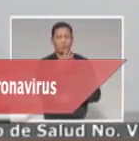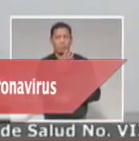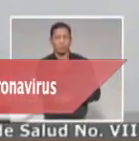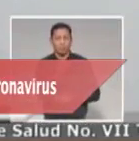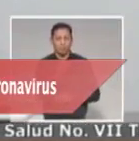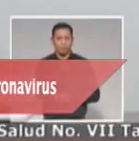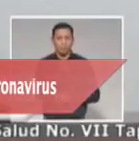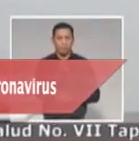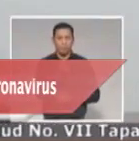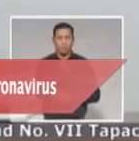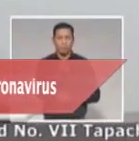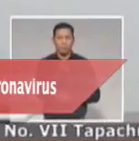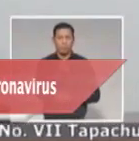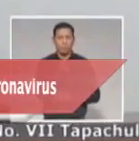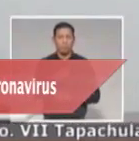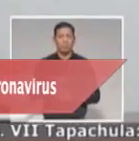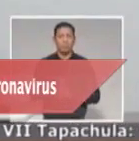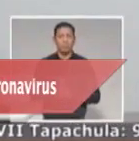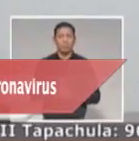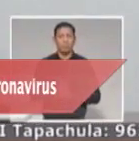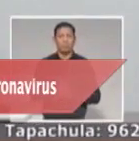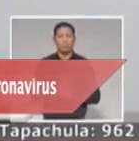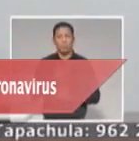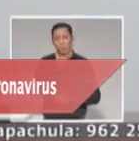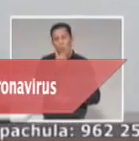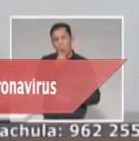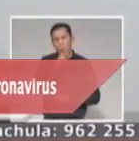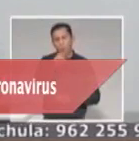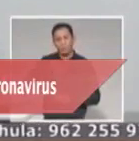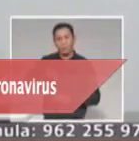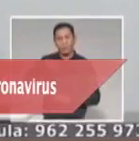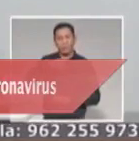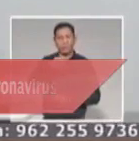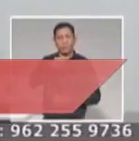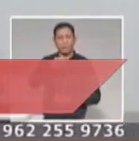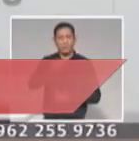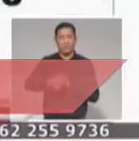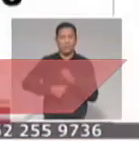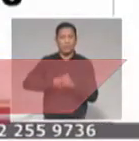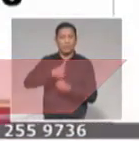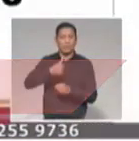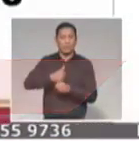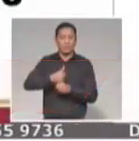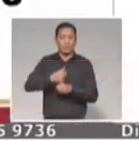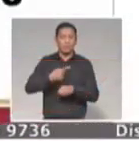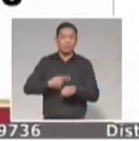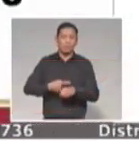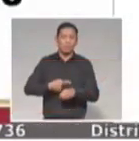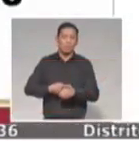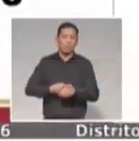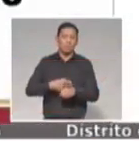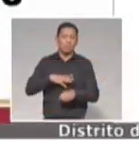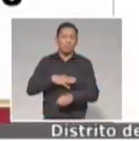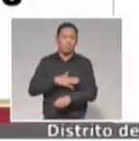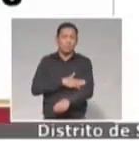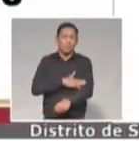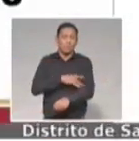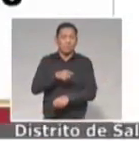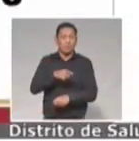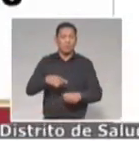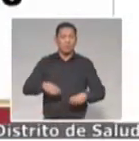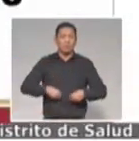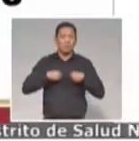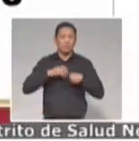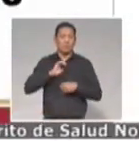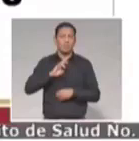supera los 2 mil 258 casos esperados por la secretaria de salud el pasado 23 de marzo el secretario de salud manuel